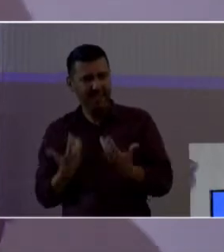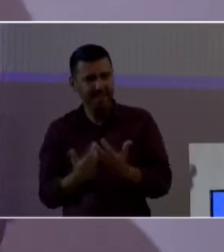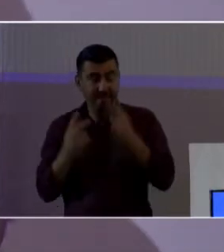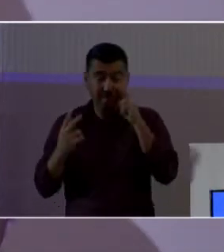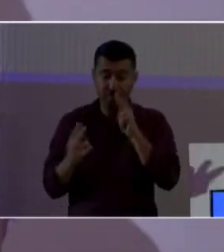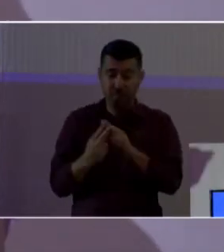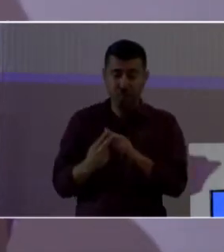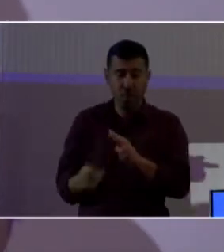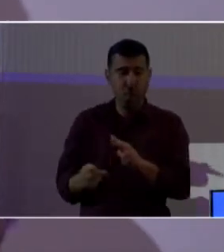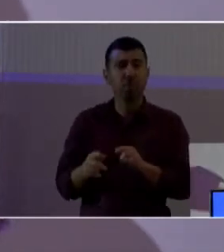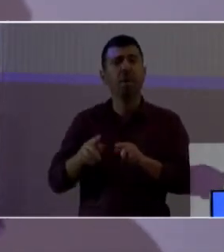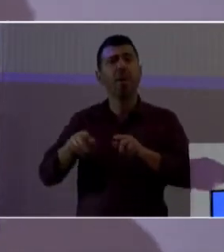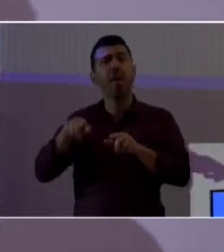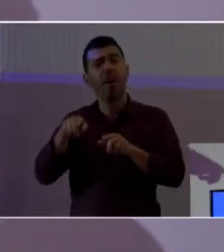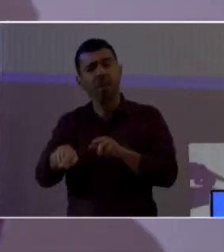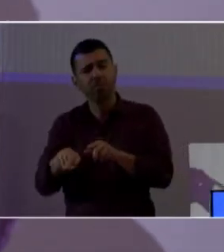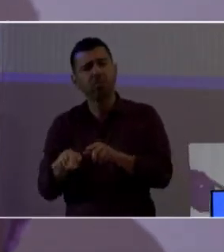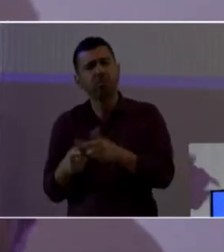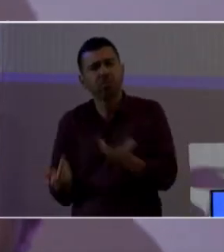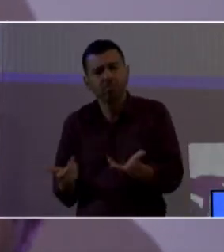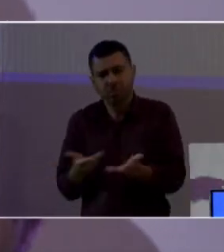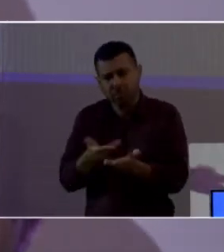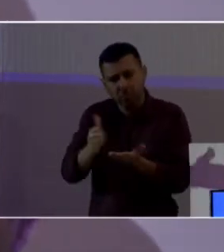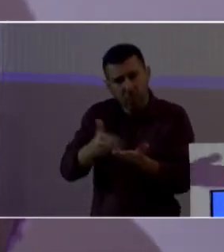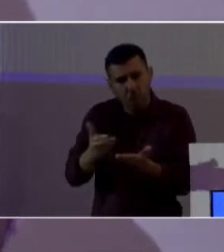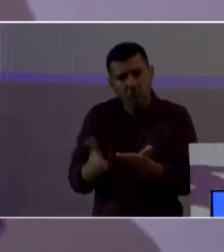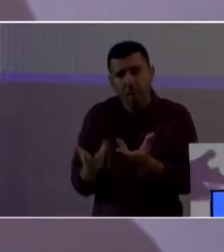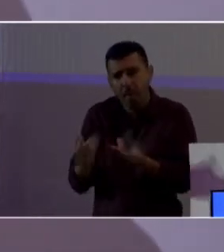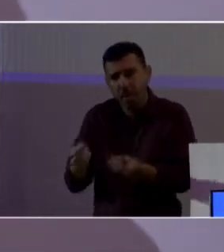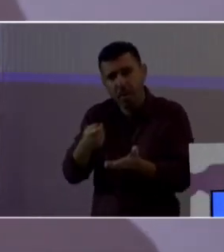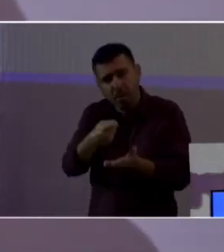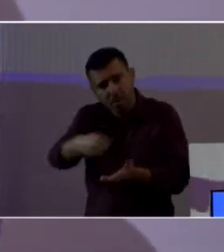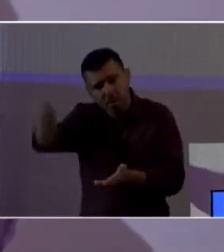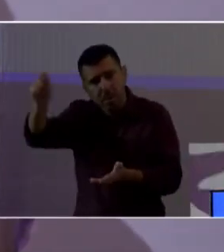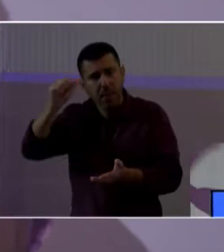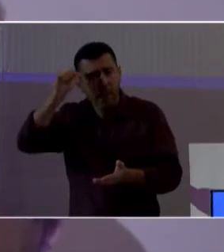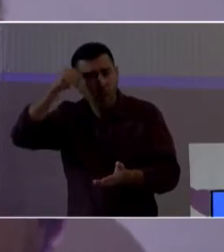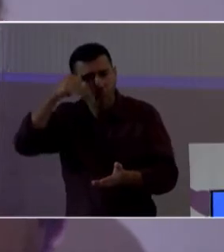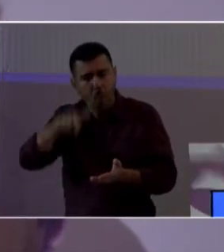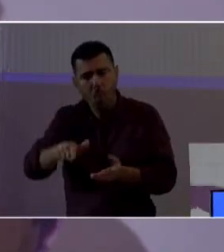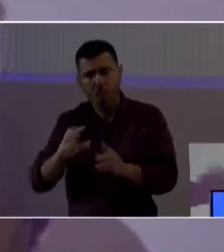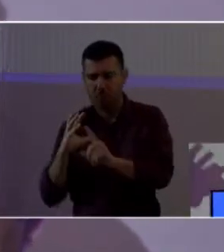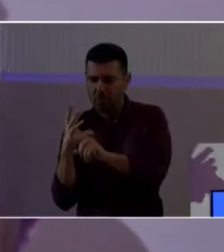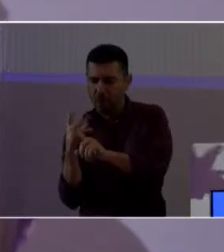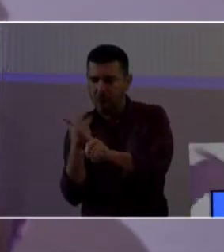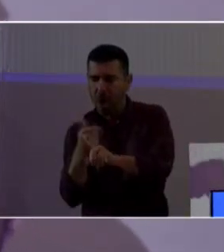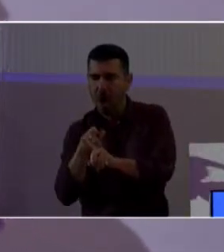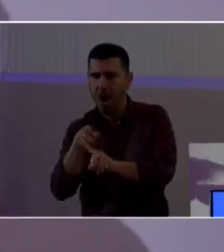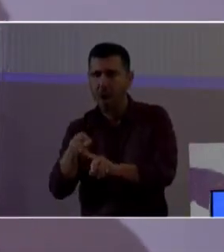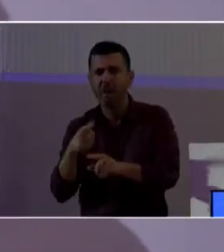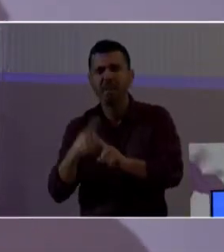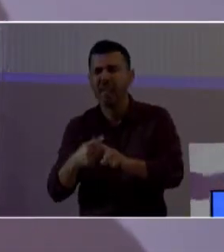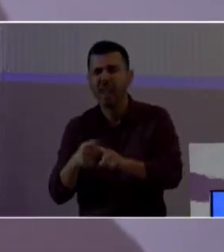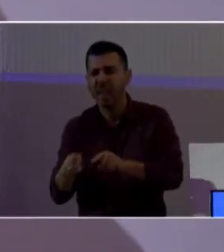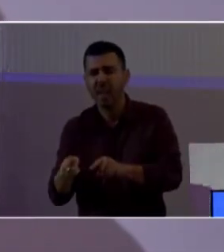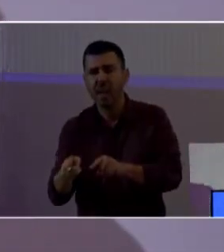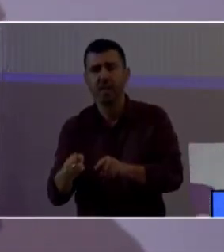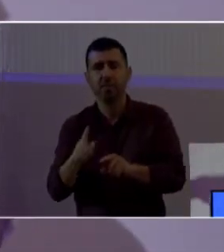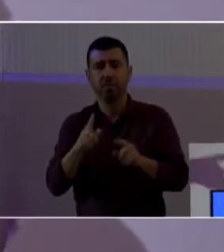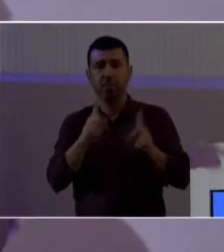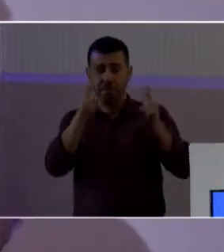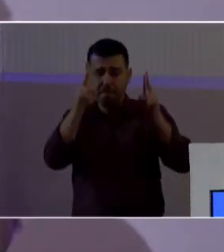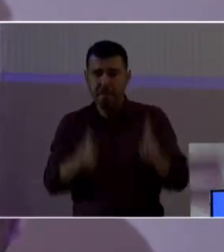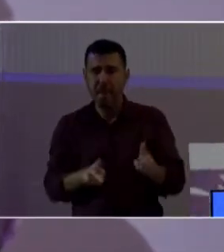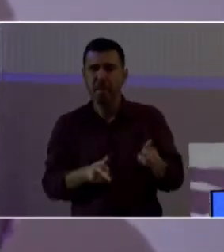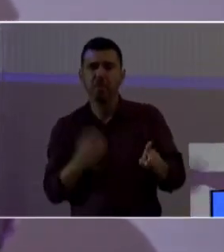donde cuenta una historia de vida de una persona que fue víctima, de una persona que fue victimaria,